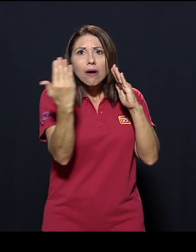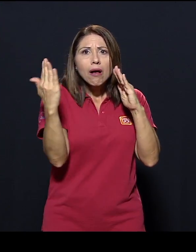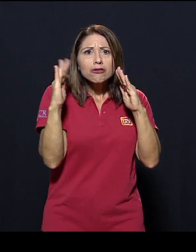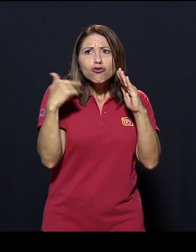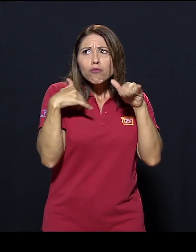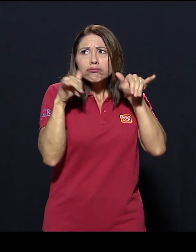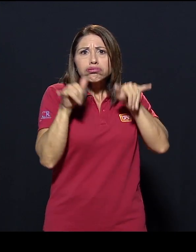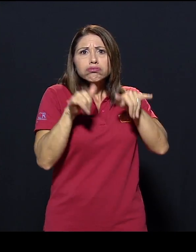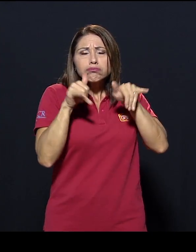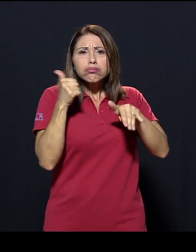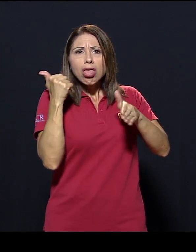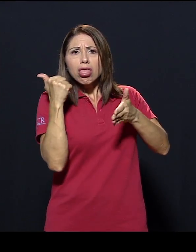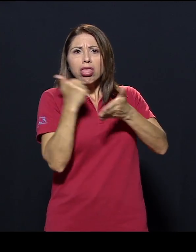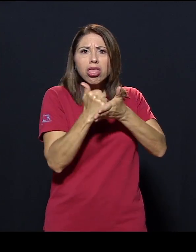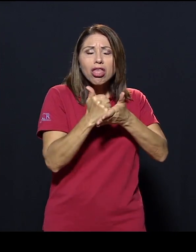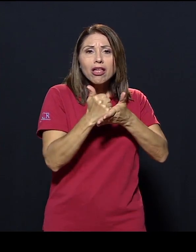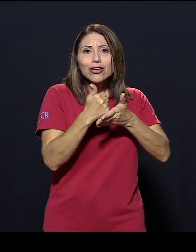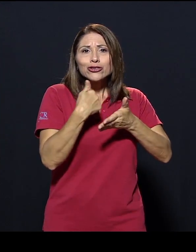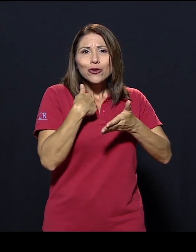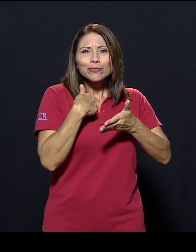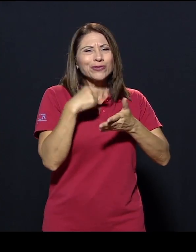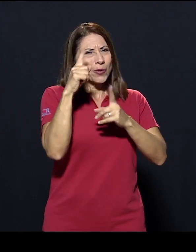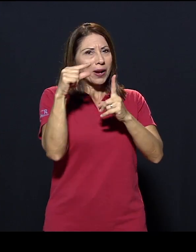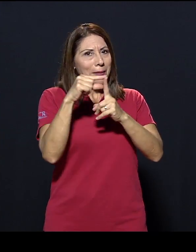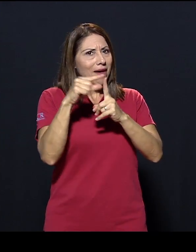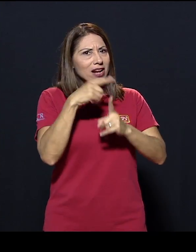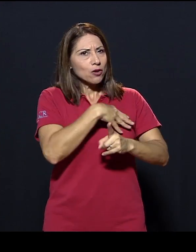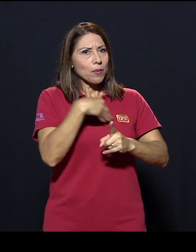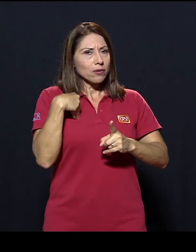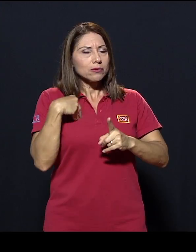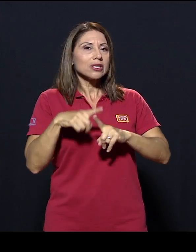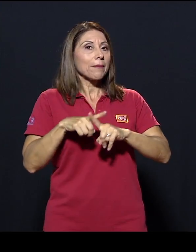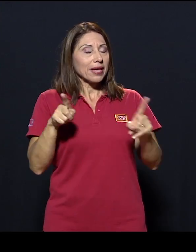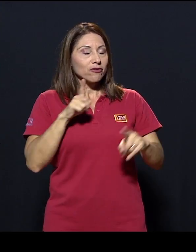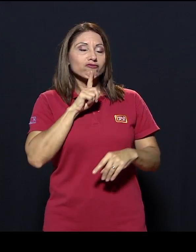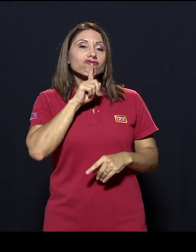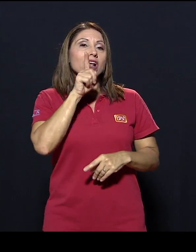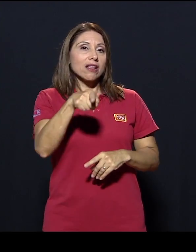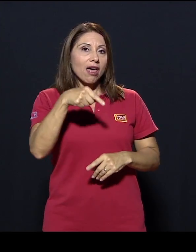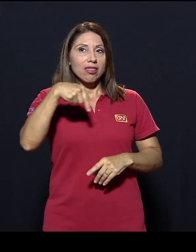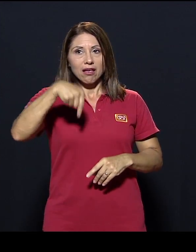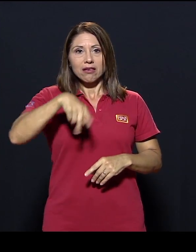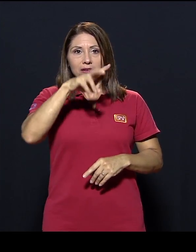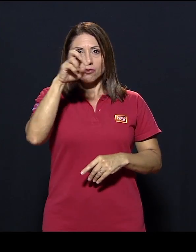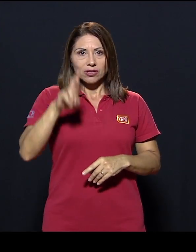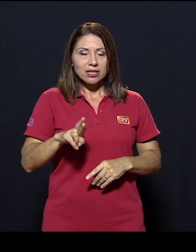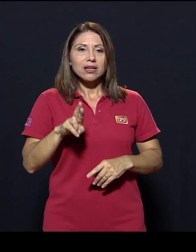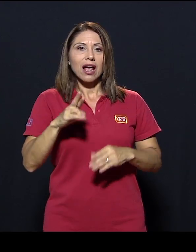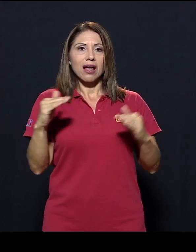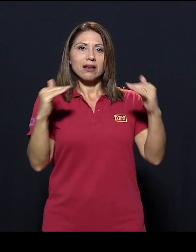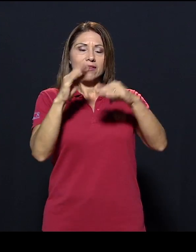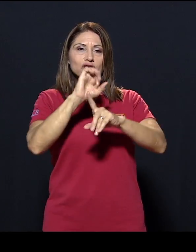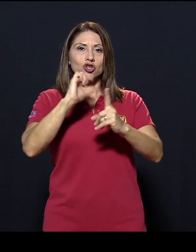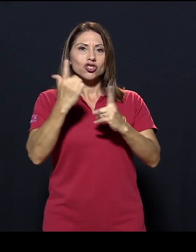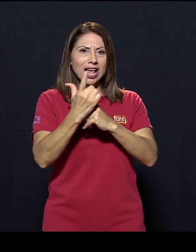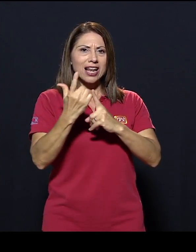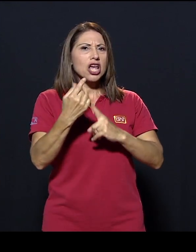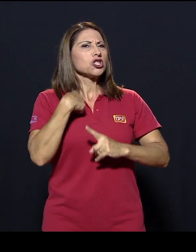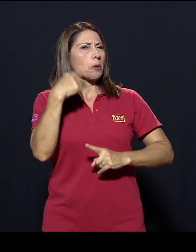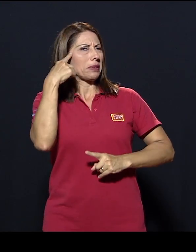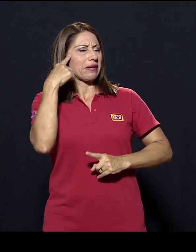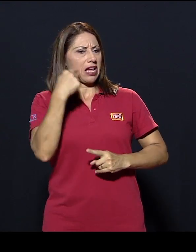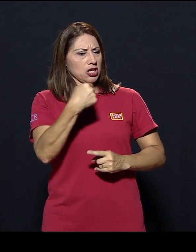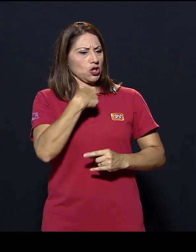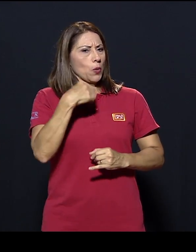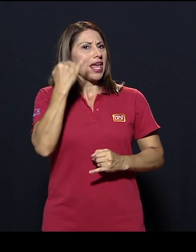casa y voy a hacer, bueno, es un término que no me gusta, pero es un término que es la realidad en nuestro país a nivel social,